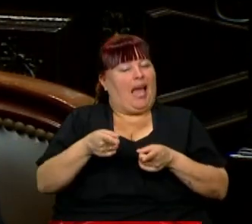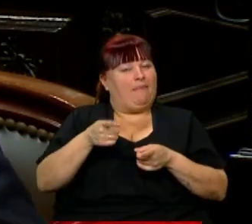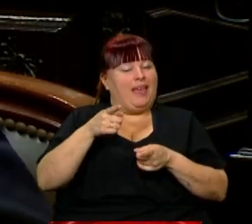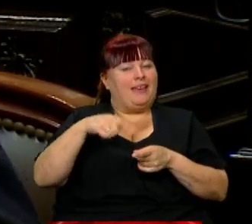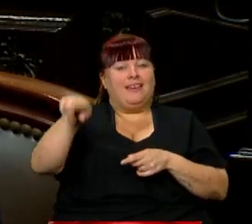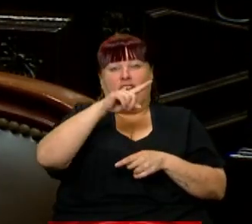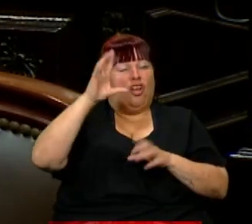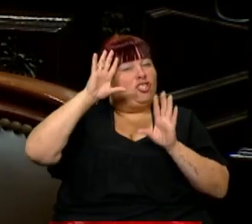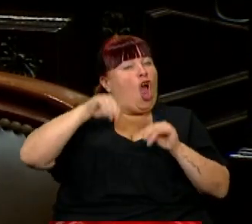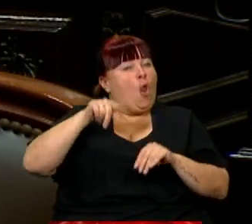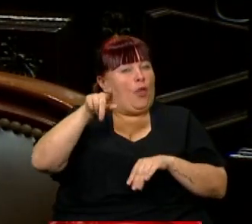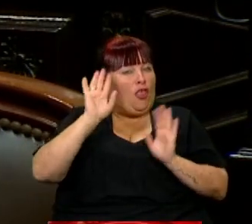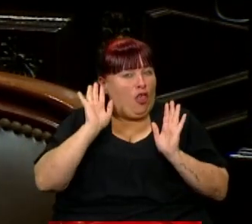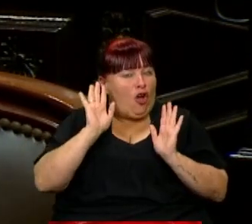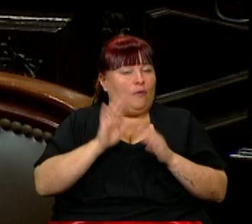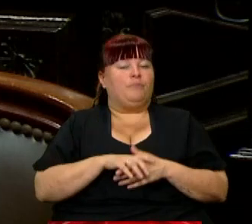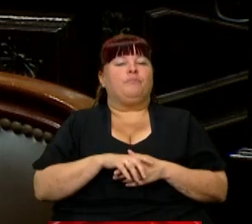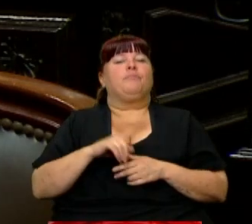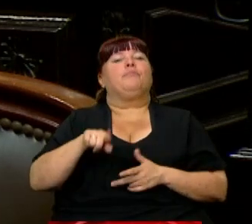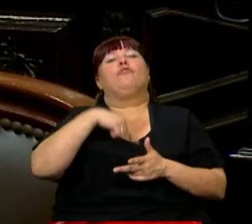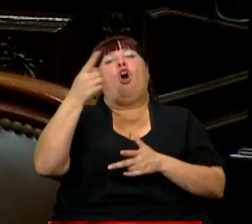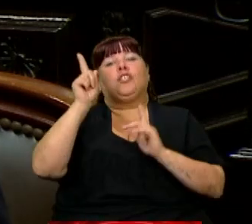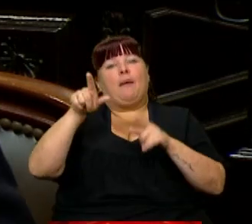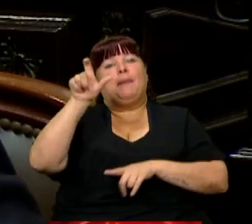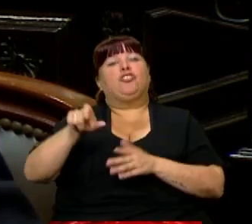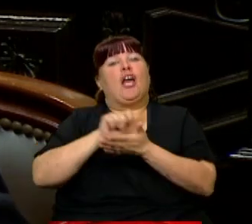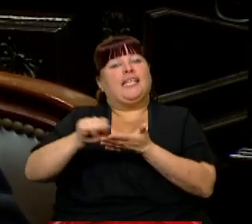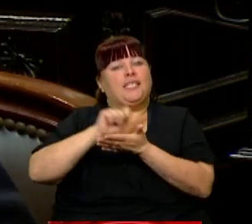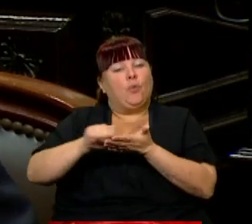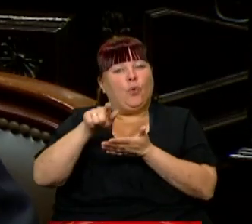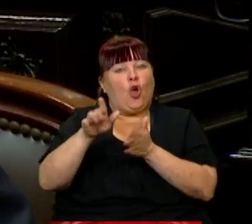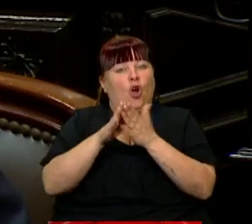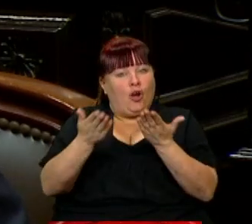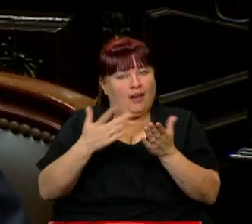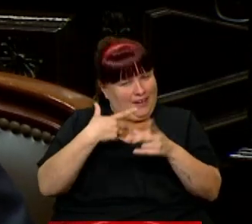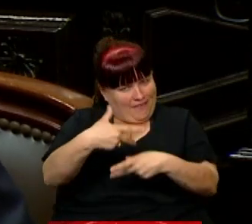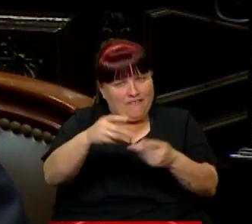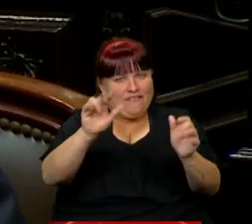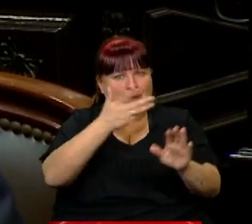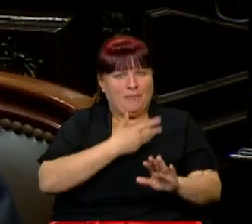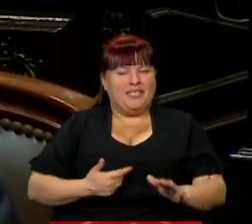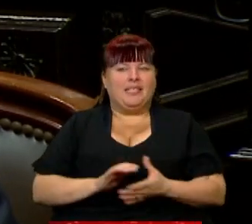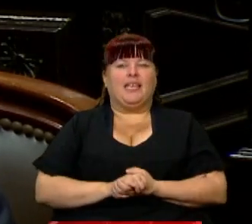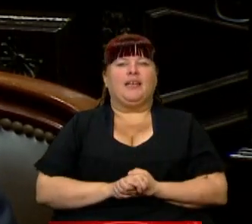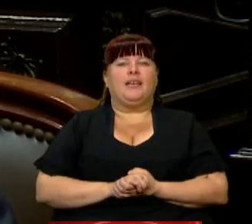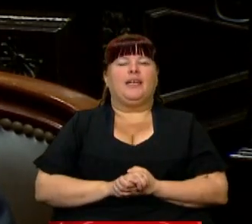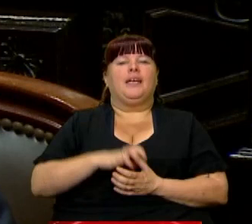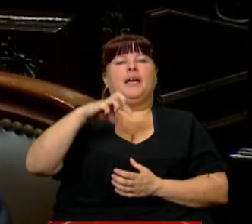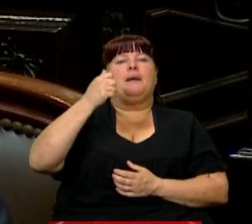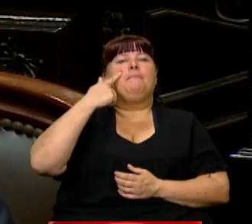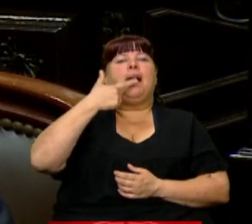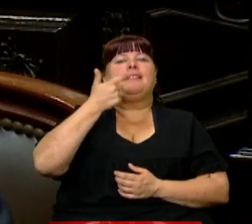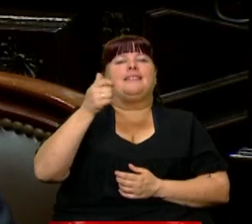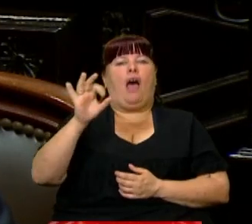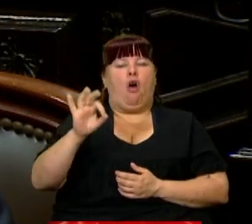a lo mejor no lo recuerdan. Y otro de los autores es, y ya termino, presidente, Enrique